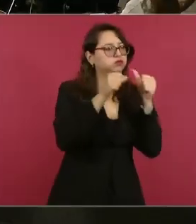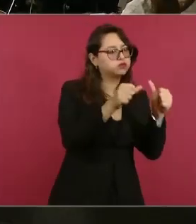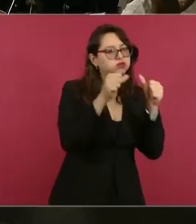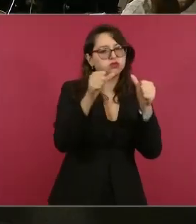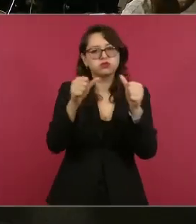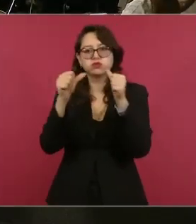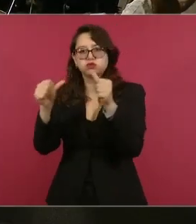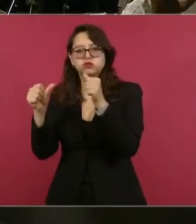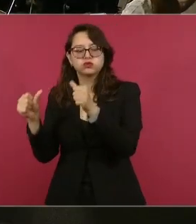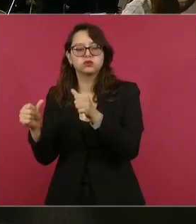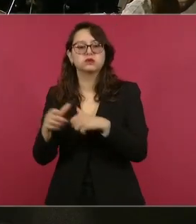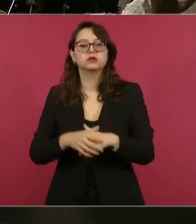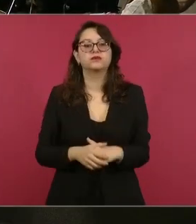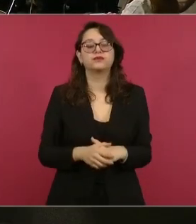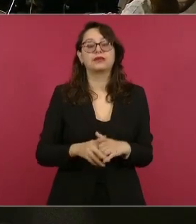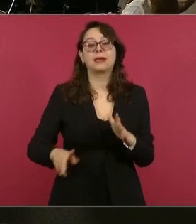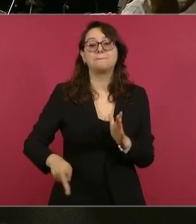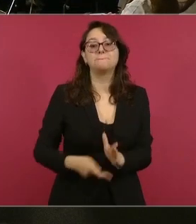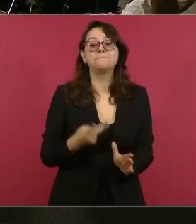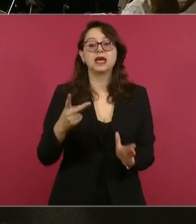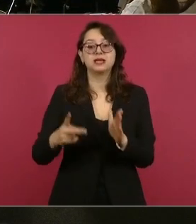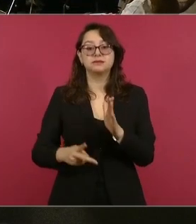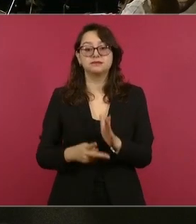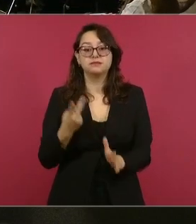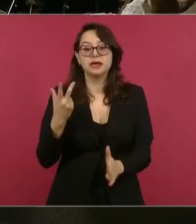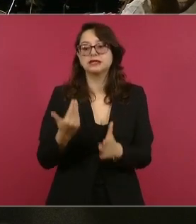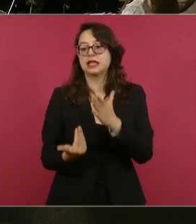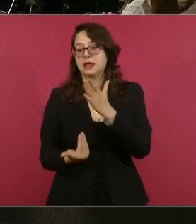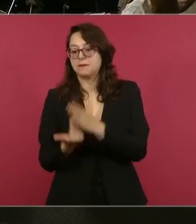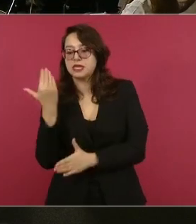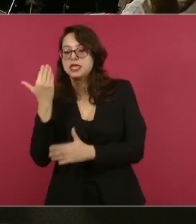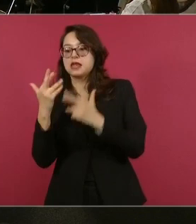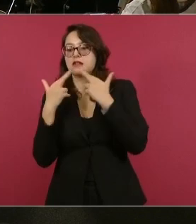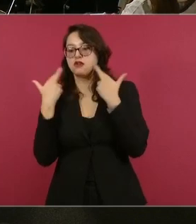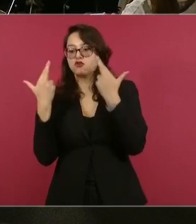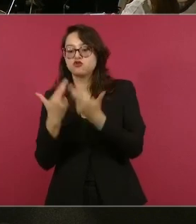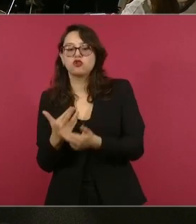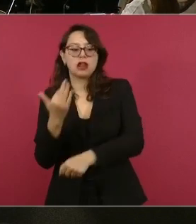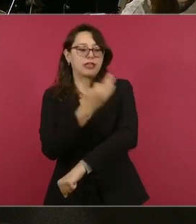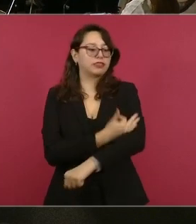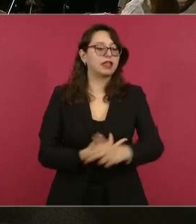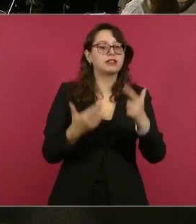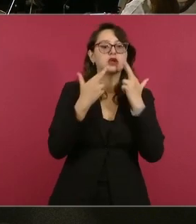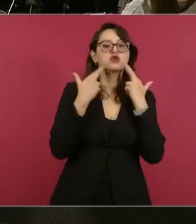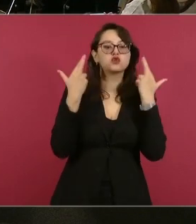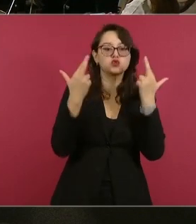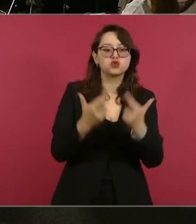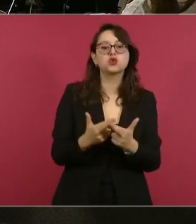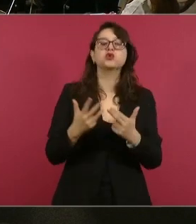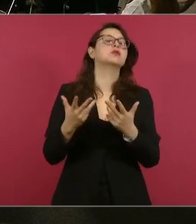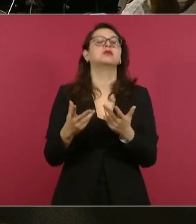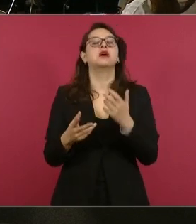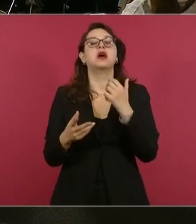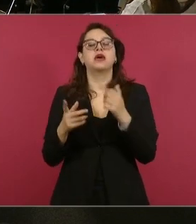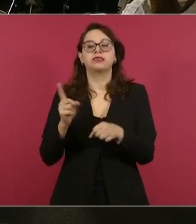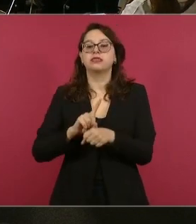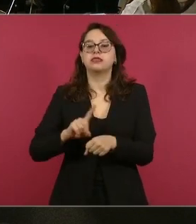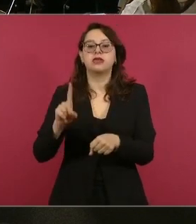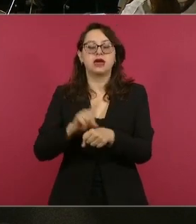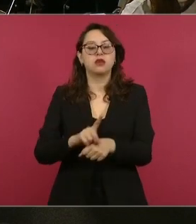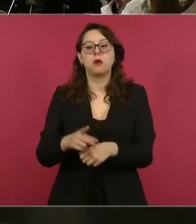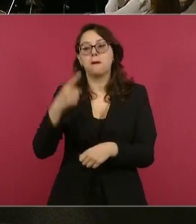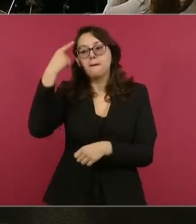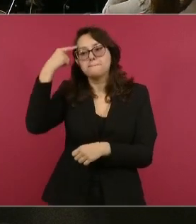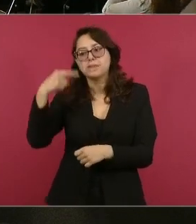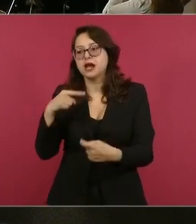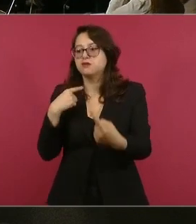Se realizan dos juntas de coordinación, una por la mañana, otra por la tarde, para poder ir